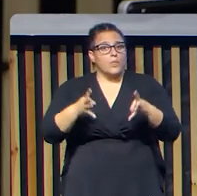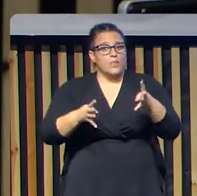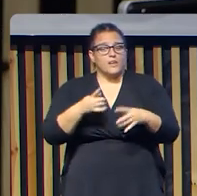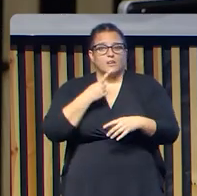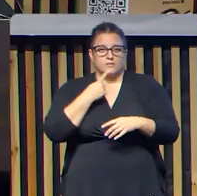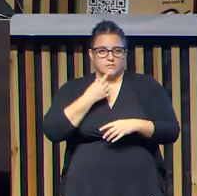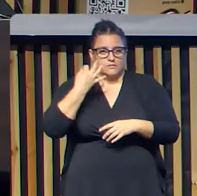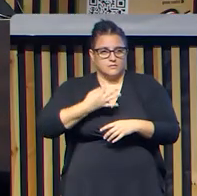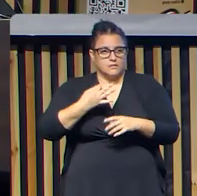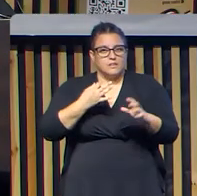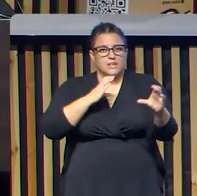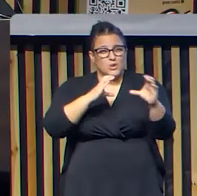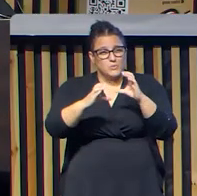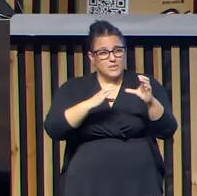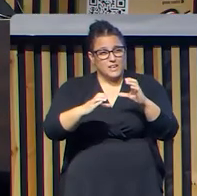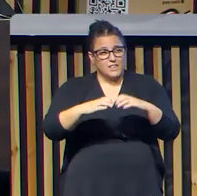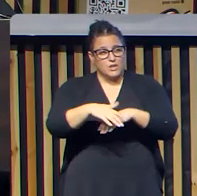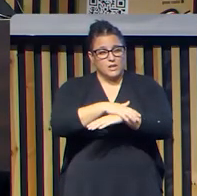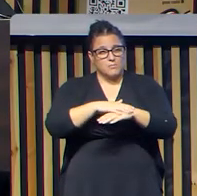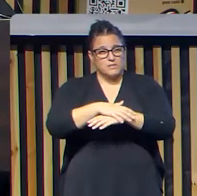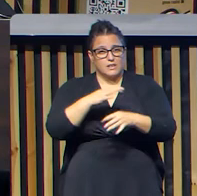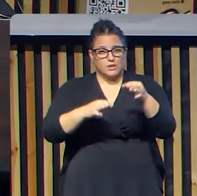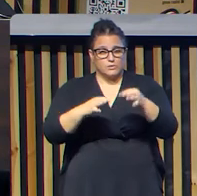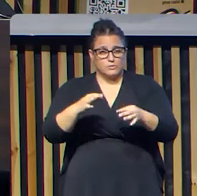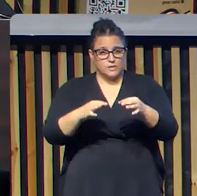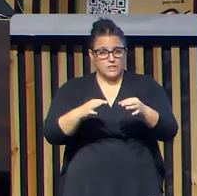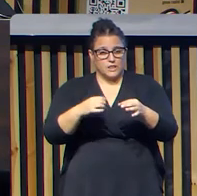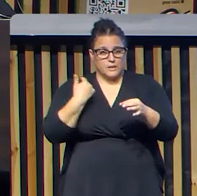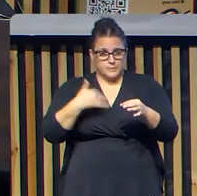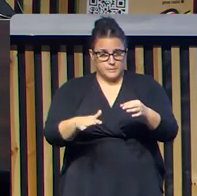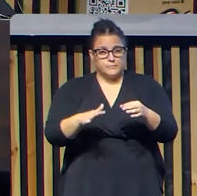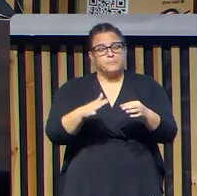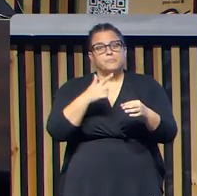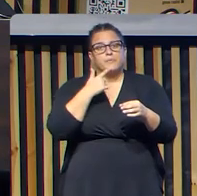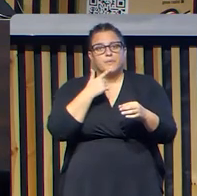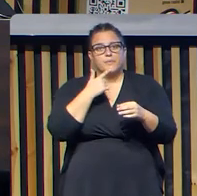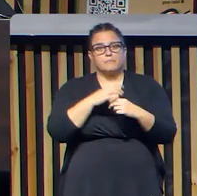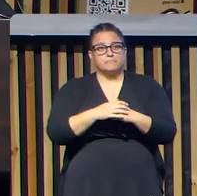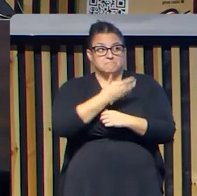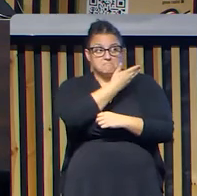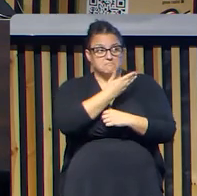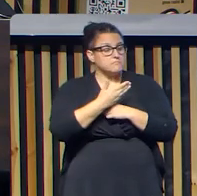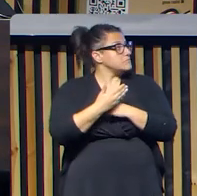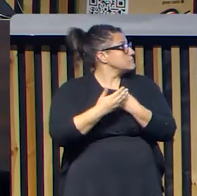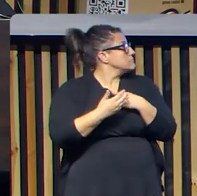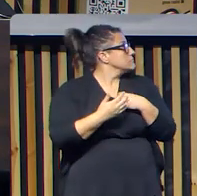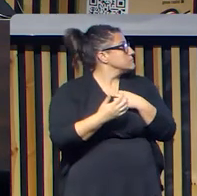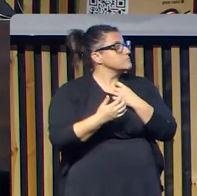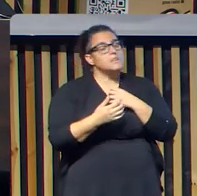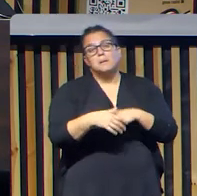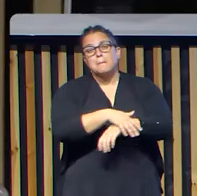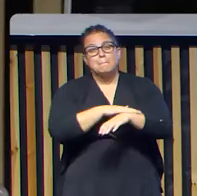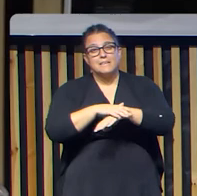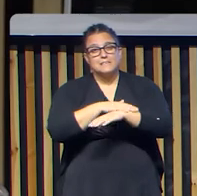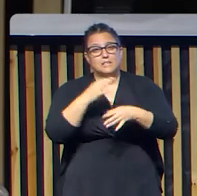calificar la comunicación de la administración de justicia y entonces dicen lo siguiente Esto está dicho por el propio Ministerio